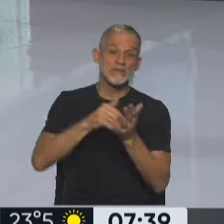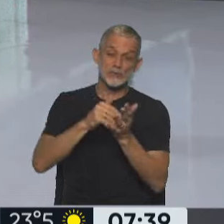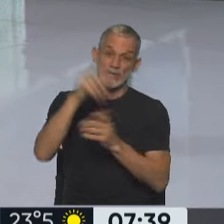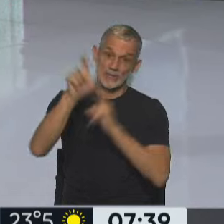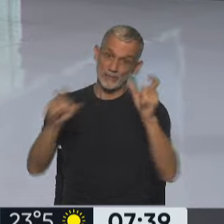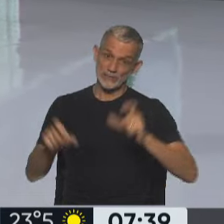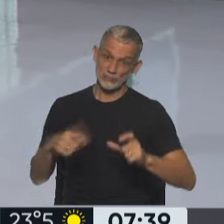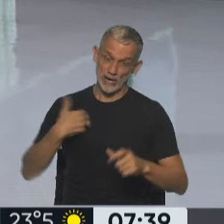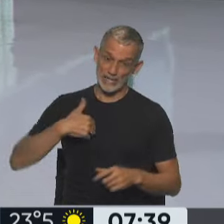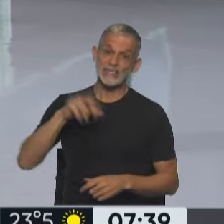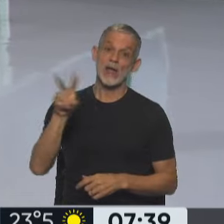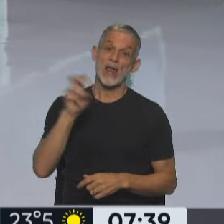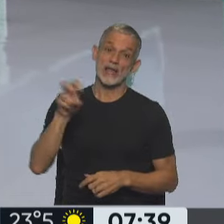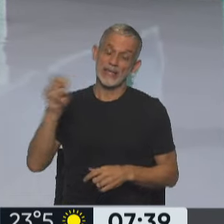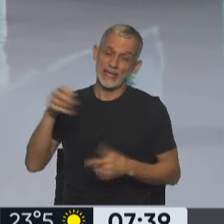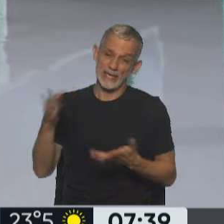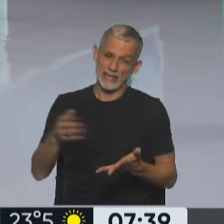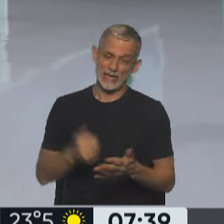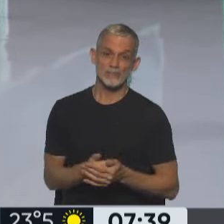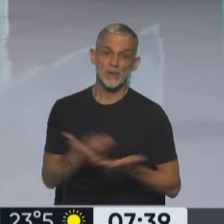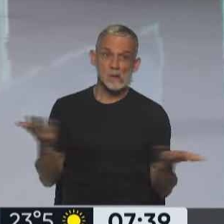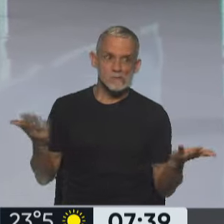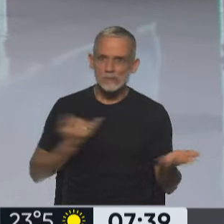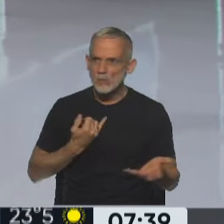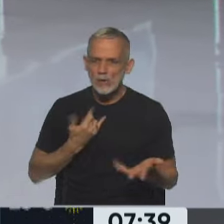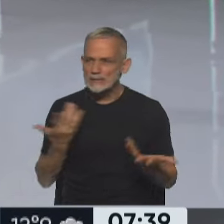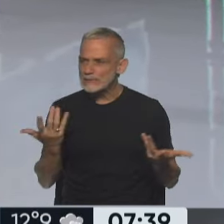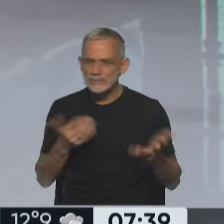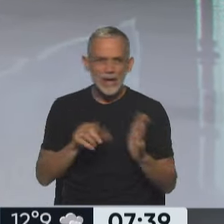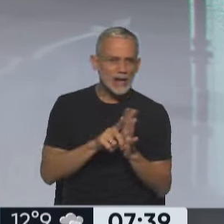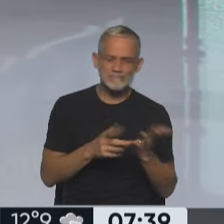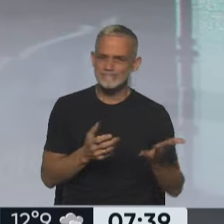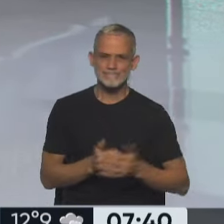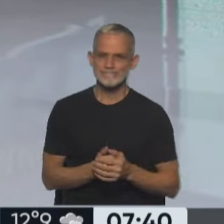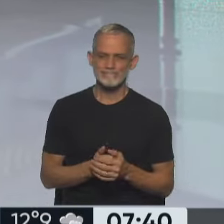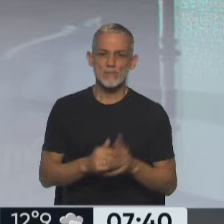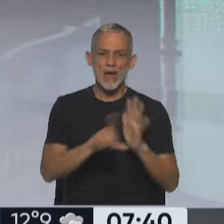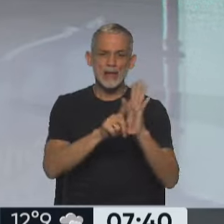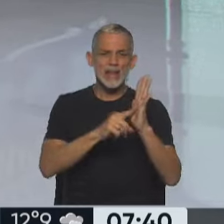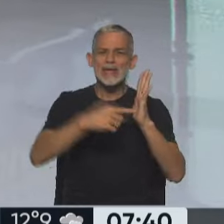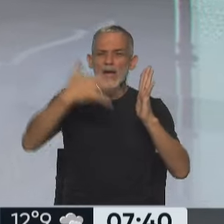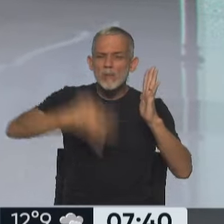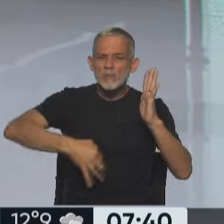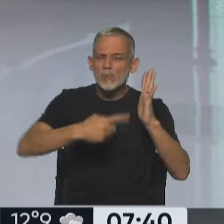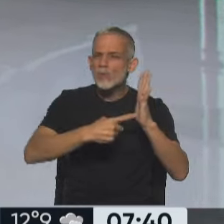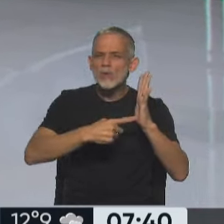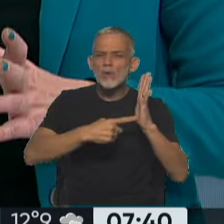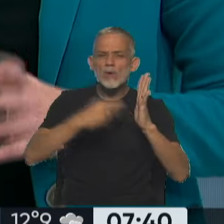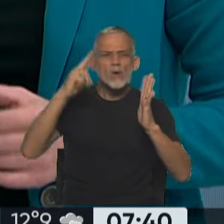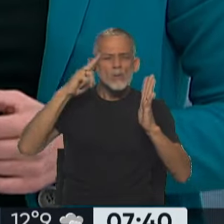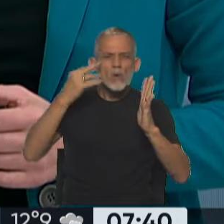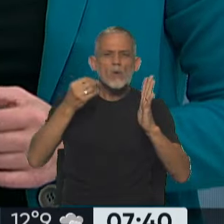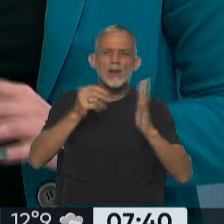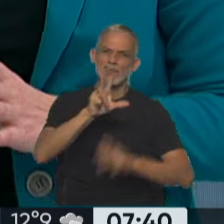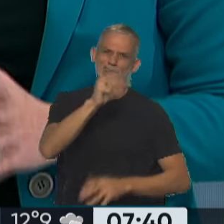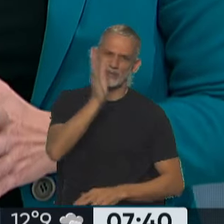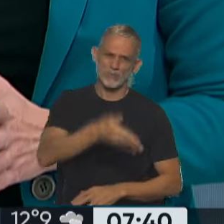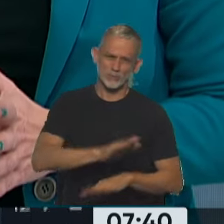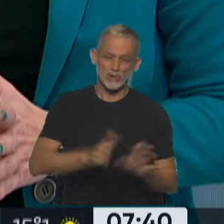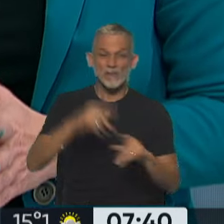argentinos que alquilan, pero no tienen de dónde agarrarse. ¿Sabes cuántos cumplen la ley? Solamente menos del 30%,